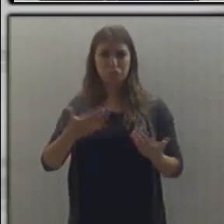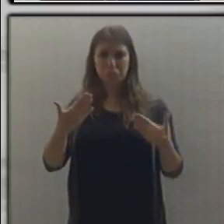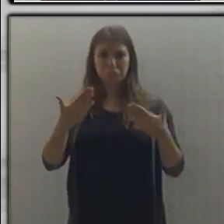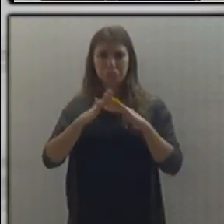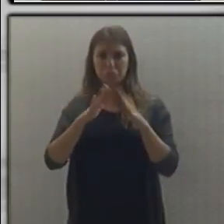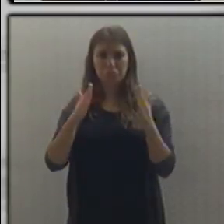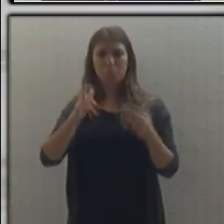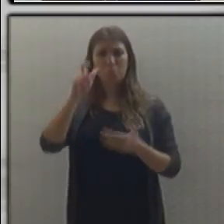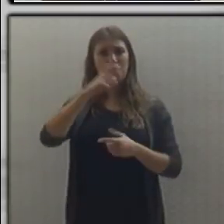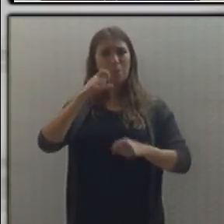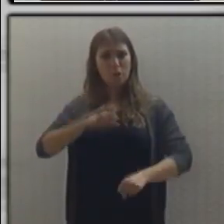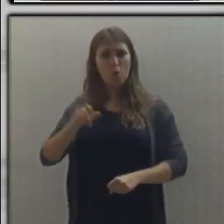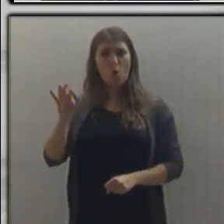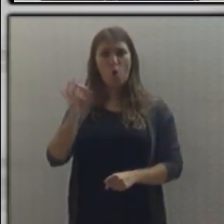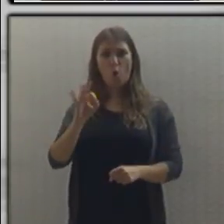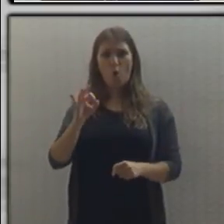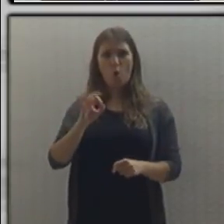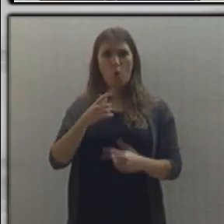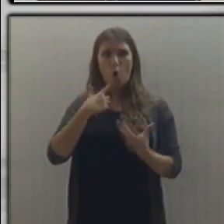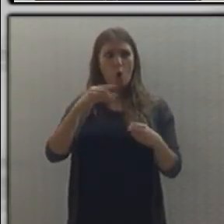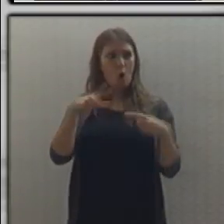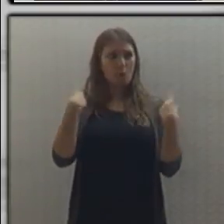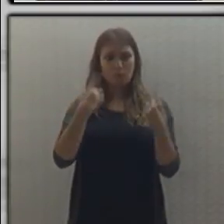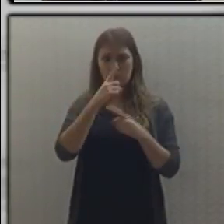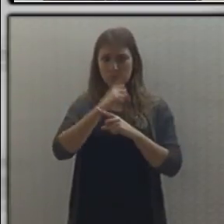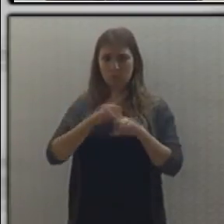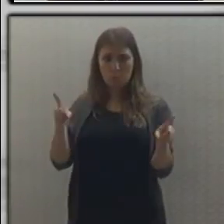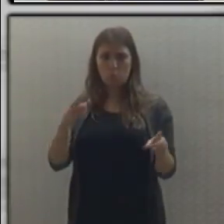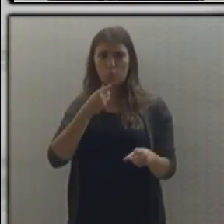amable ni para las personas mayores ni para ninguno de nosotros.